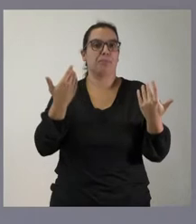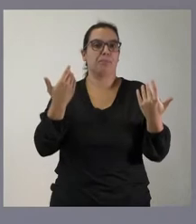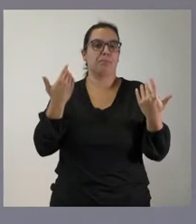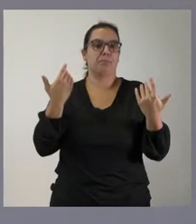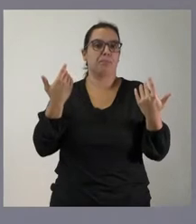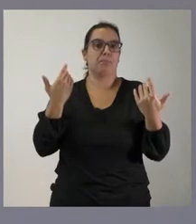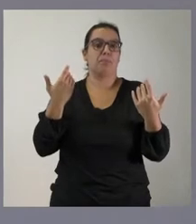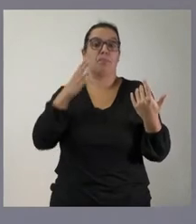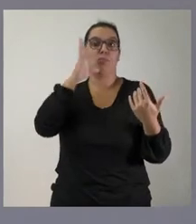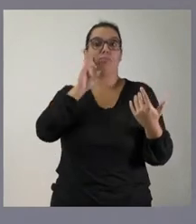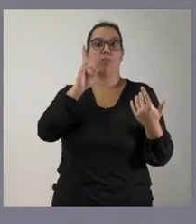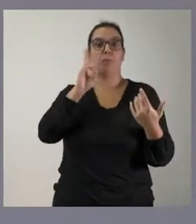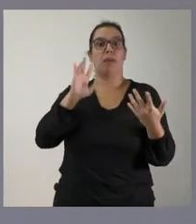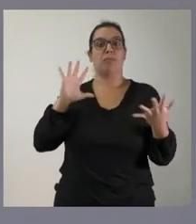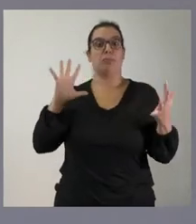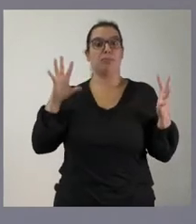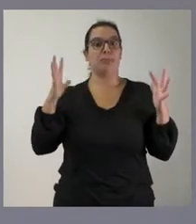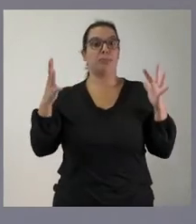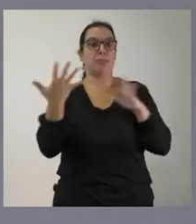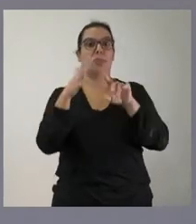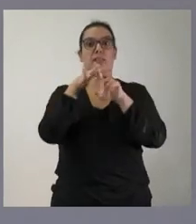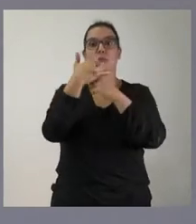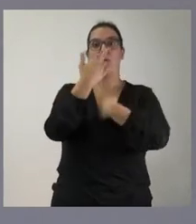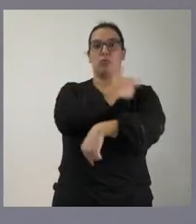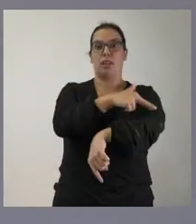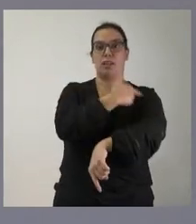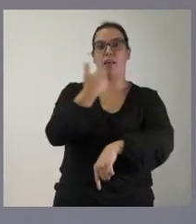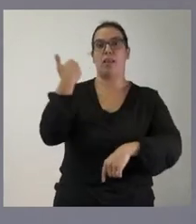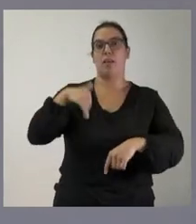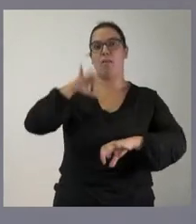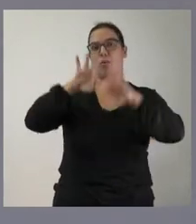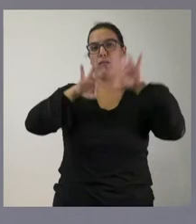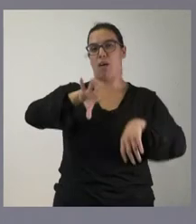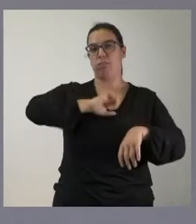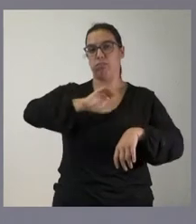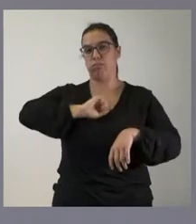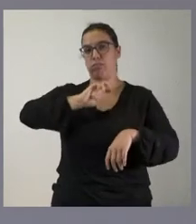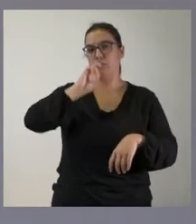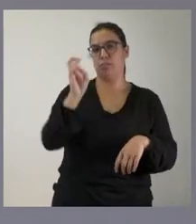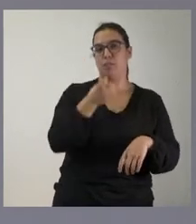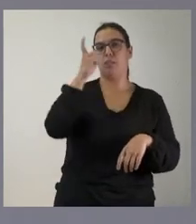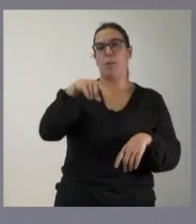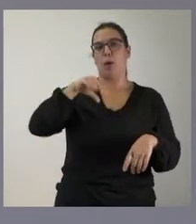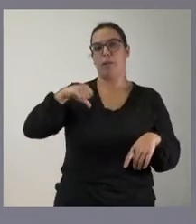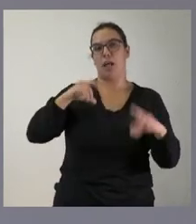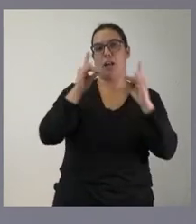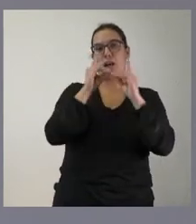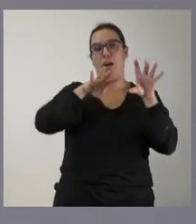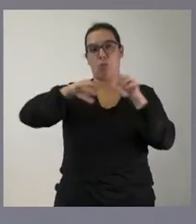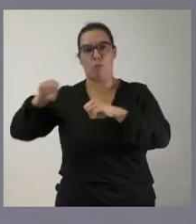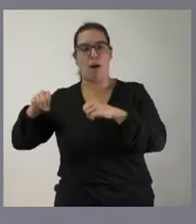evolución sanitaria en función de la incidencia en función de la ocupación de las camas hospitalarias y de las camas